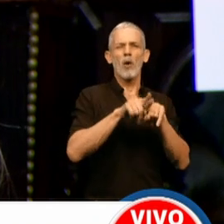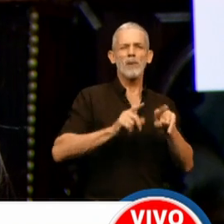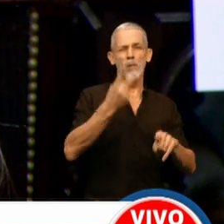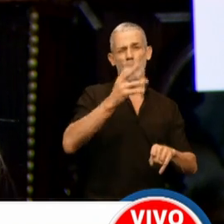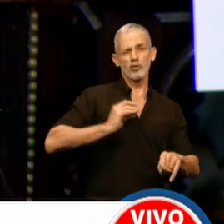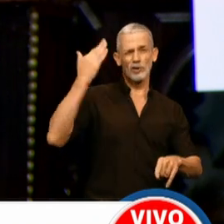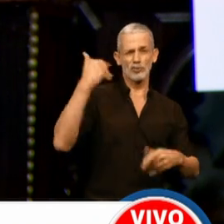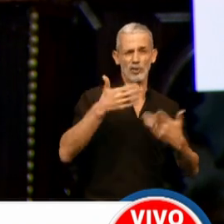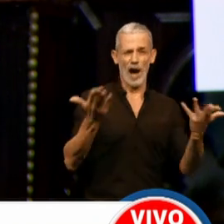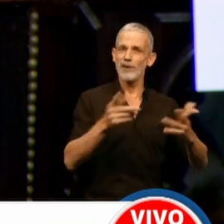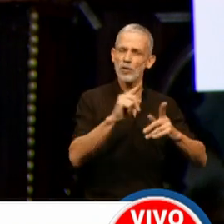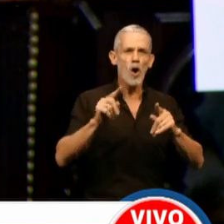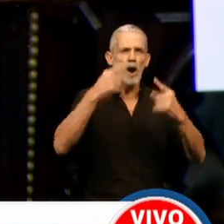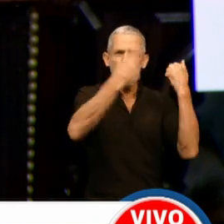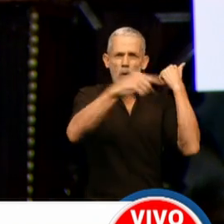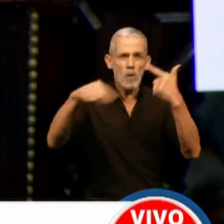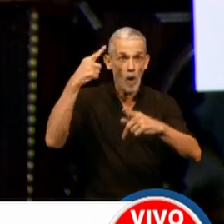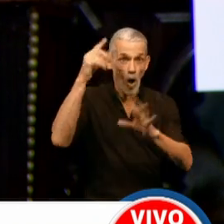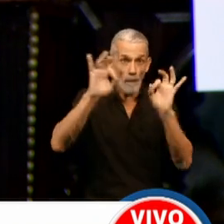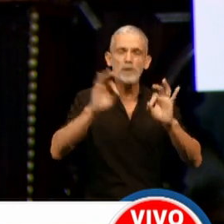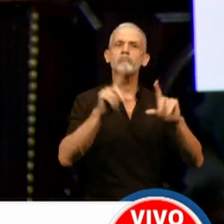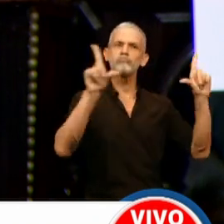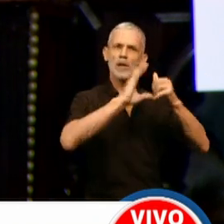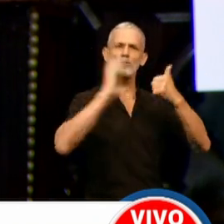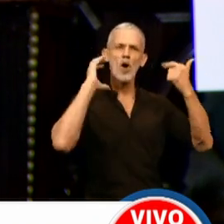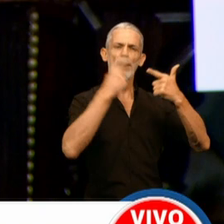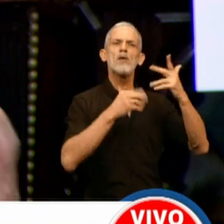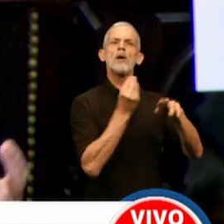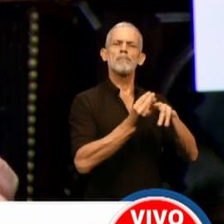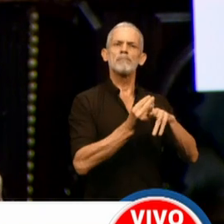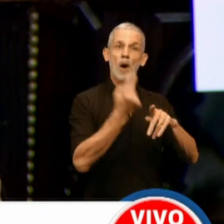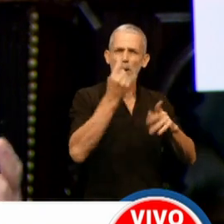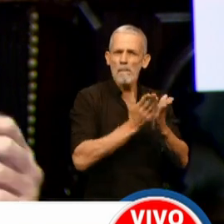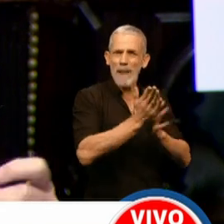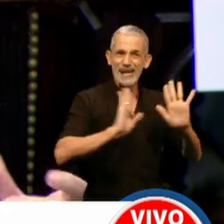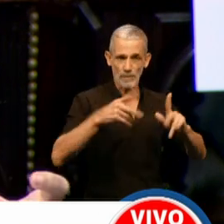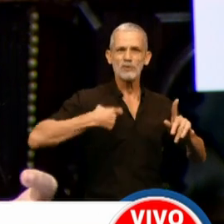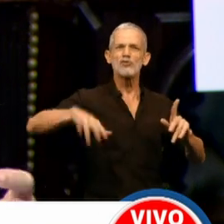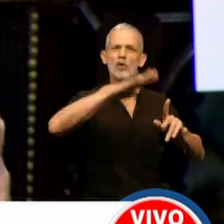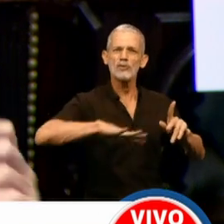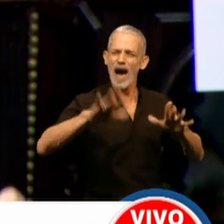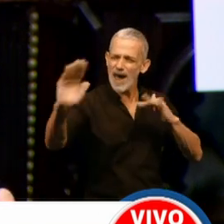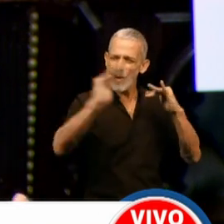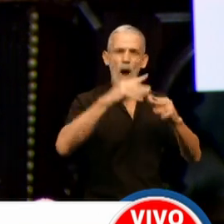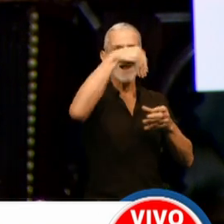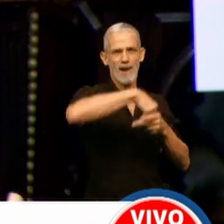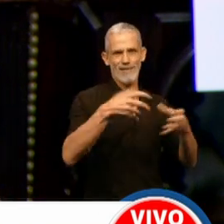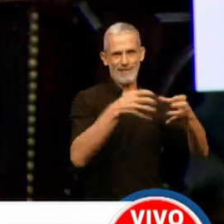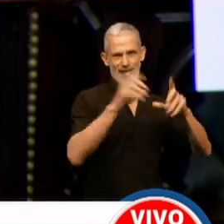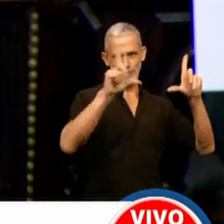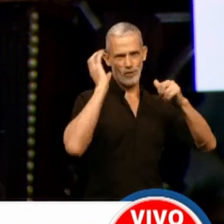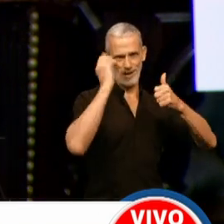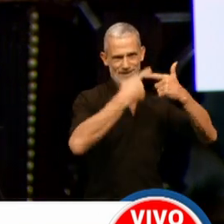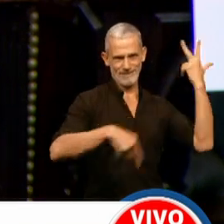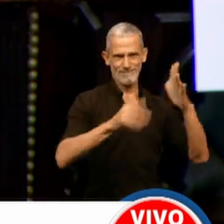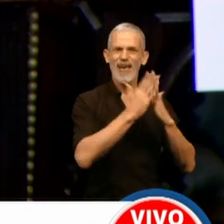siglo 19 pluralidad de verdad es que los medios de comunicación representan de una vez y para siempre la sociedad en su conjunto y las voces en su conjunto